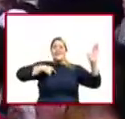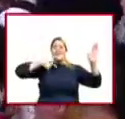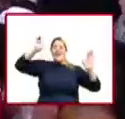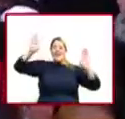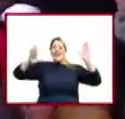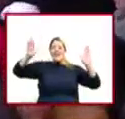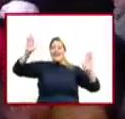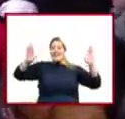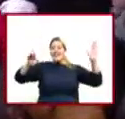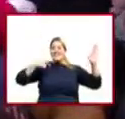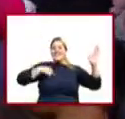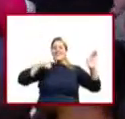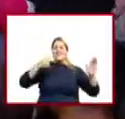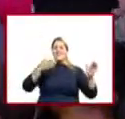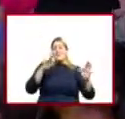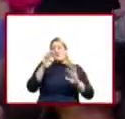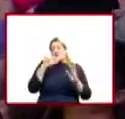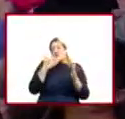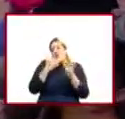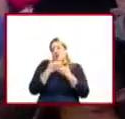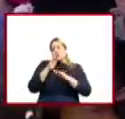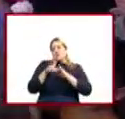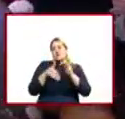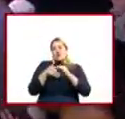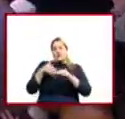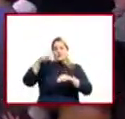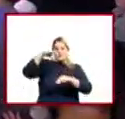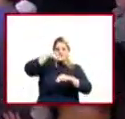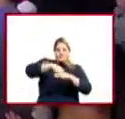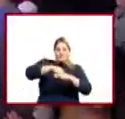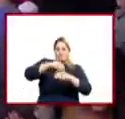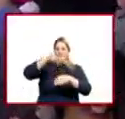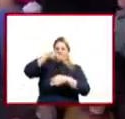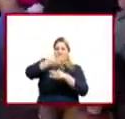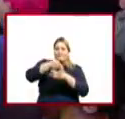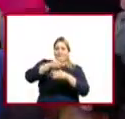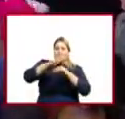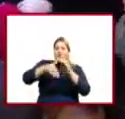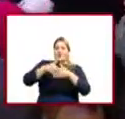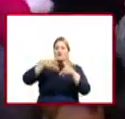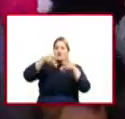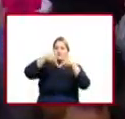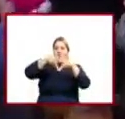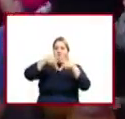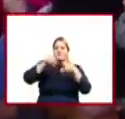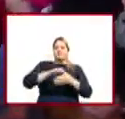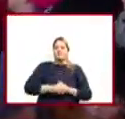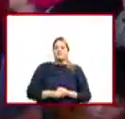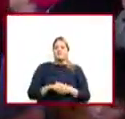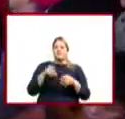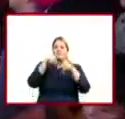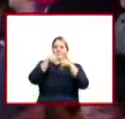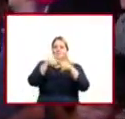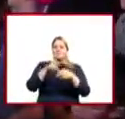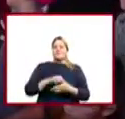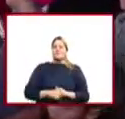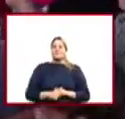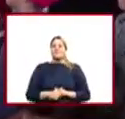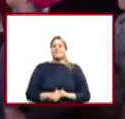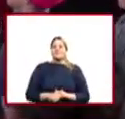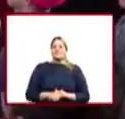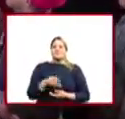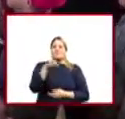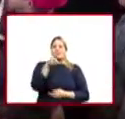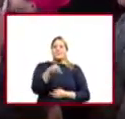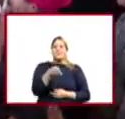Ministerio Público sigue siendo una institución y hay normas claras, por ejemplo, de cómo se trabaja en otros temas. Pero en el caso puntual de la comunicación